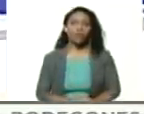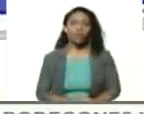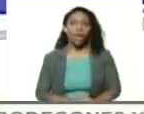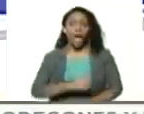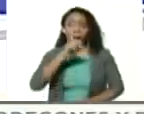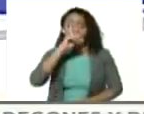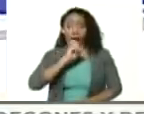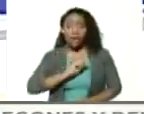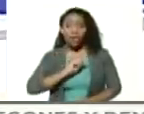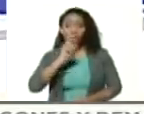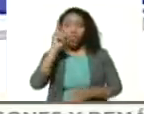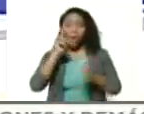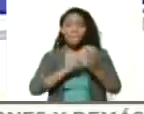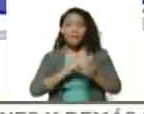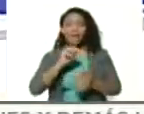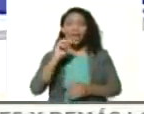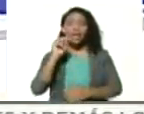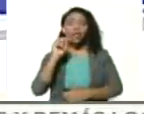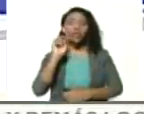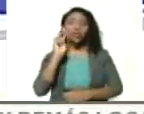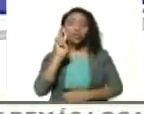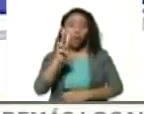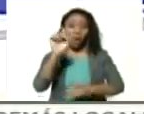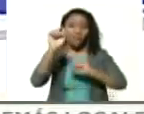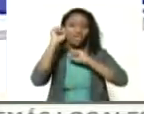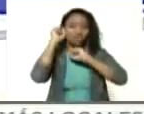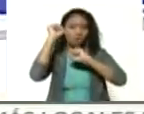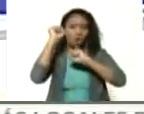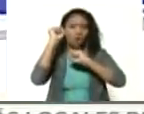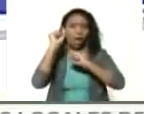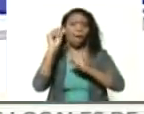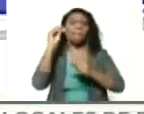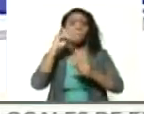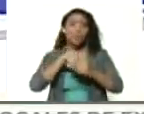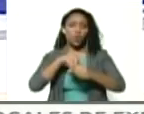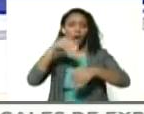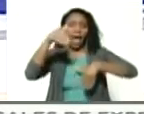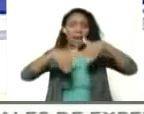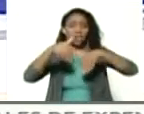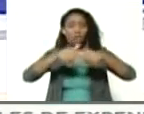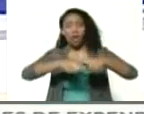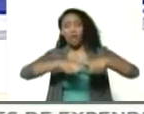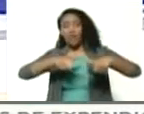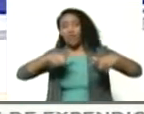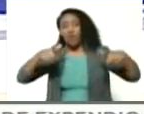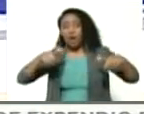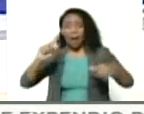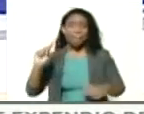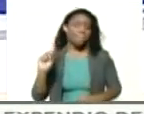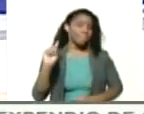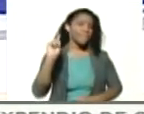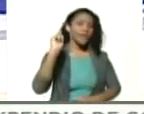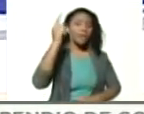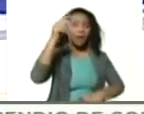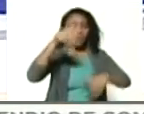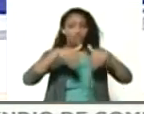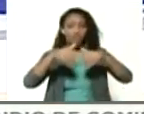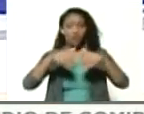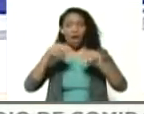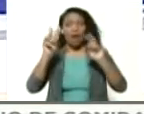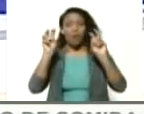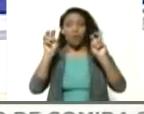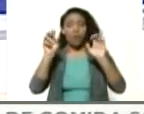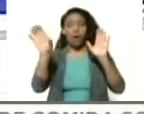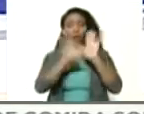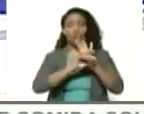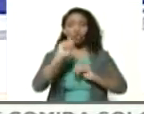año 2000 tuvimos dos victorias incluyendo las megaelecciones, que fue la primera elección con la nueva constitución de